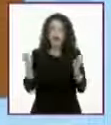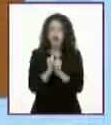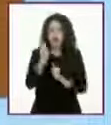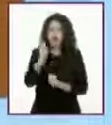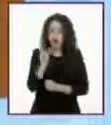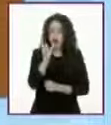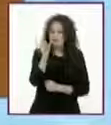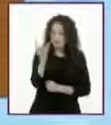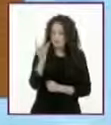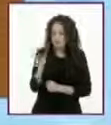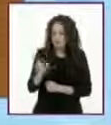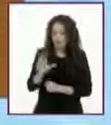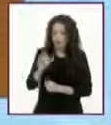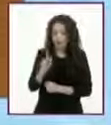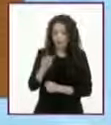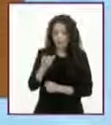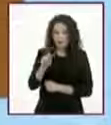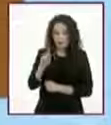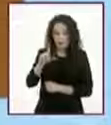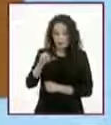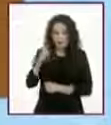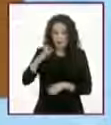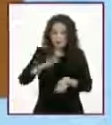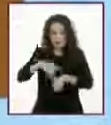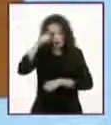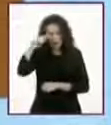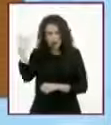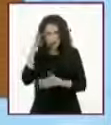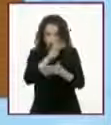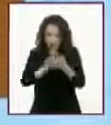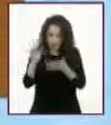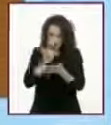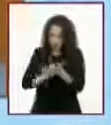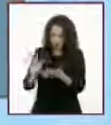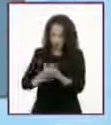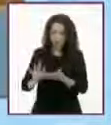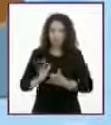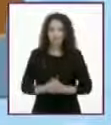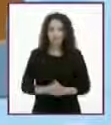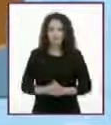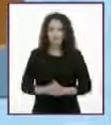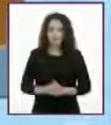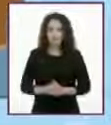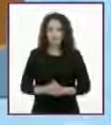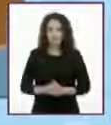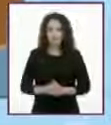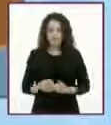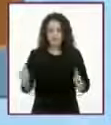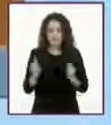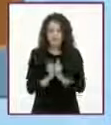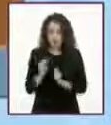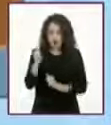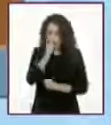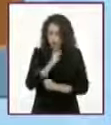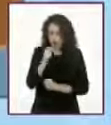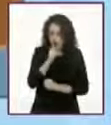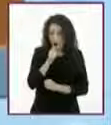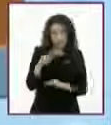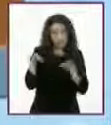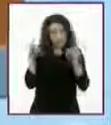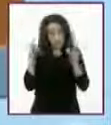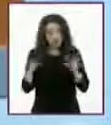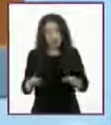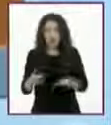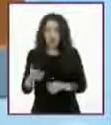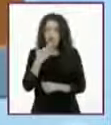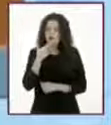se facilita su consulta y se permite una lectura discontinua. Se redactan con un lenguaje formal, haciendo uso de